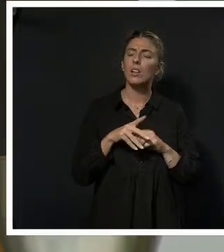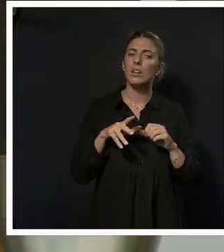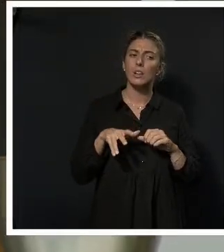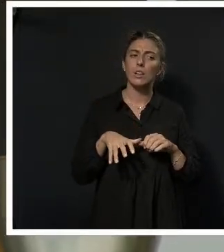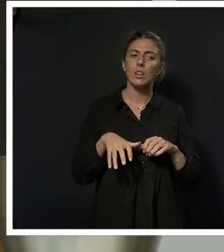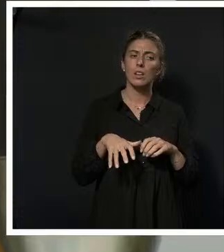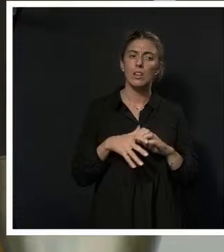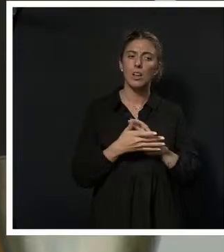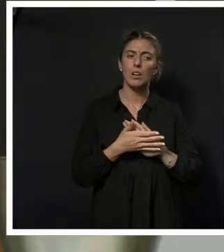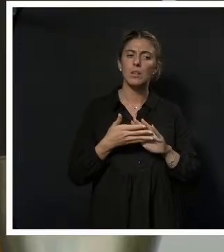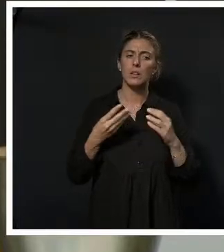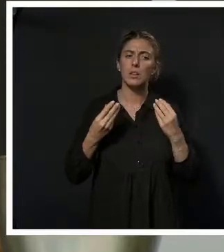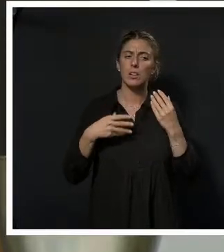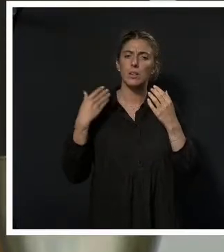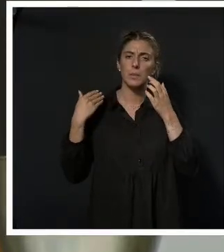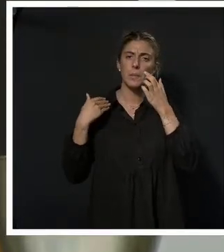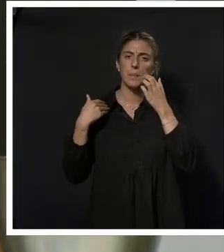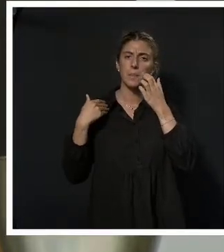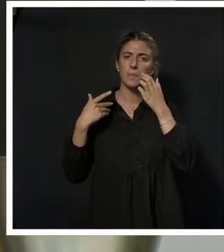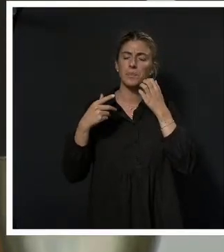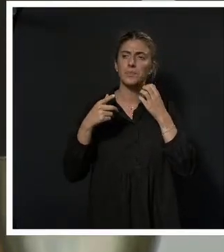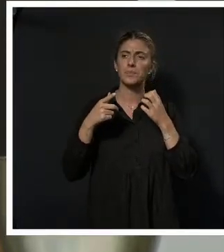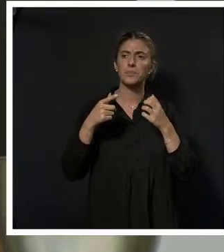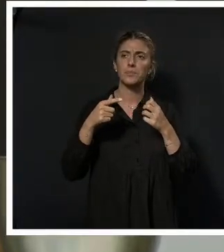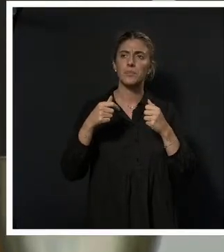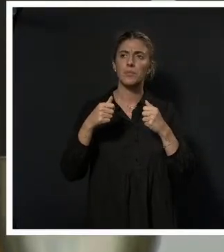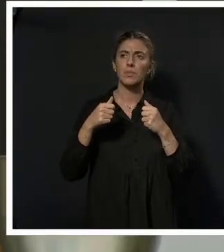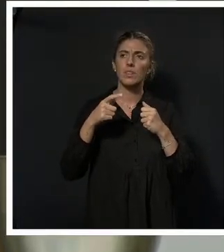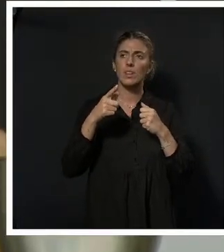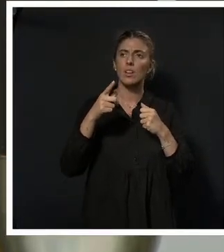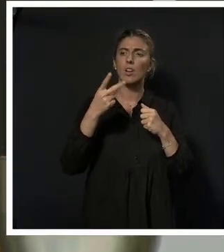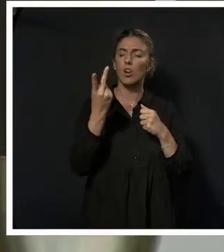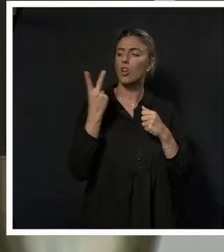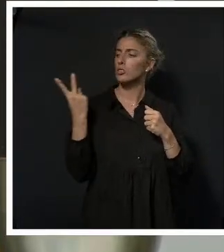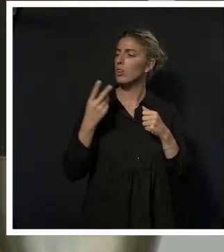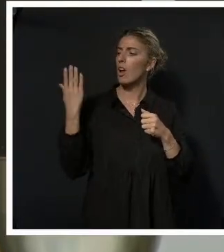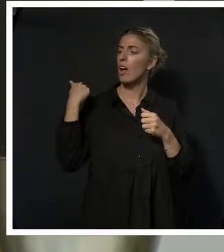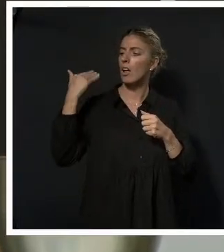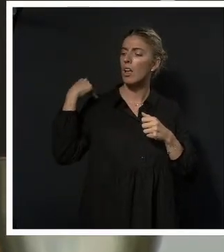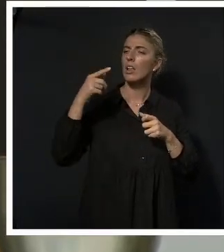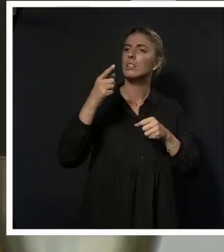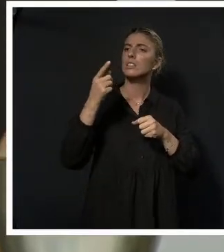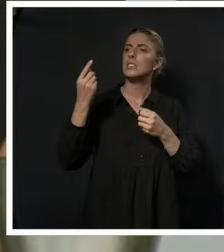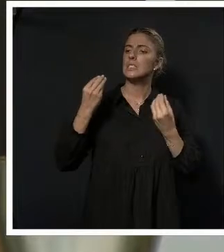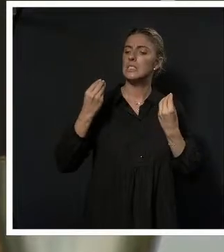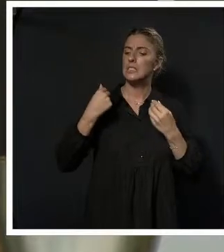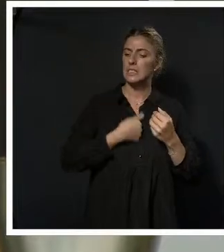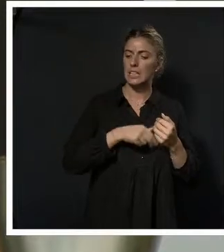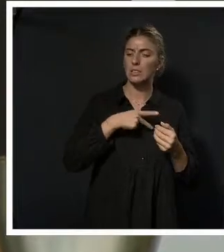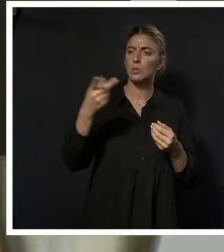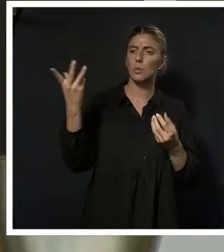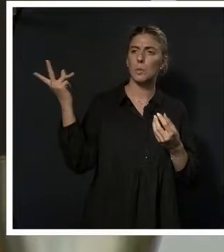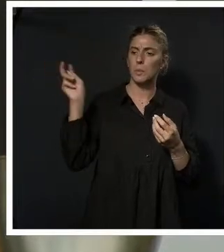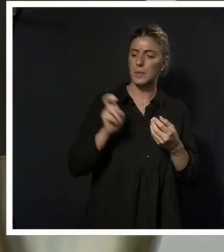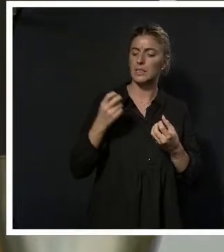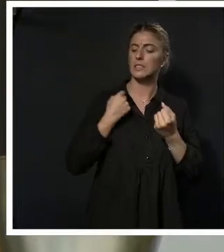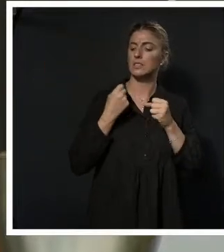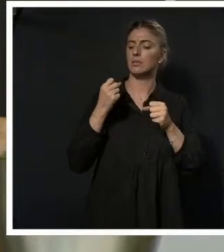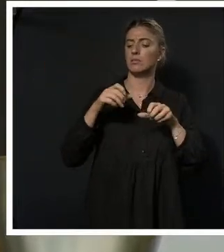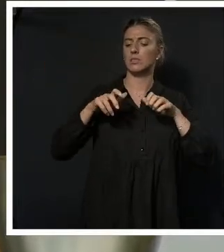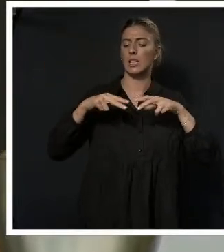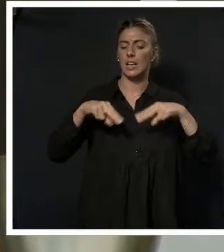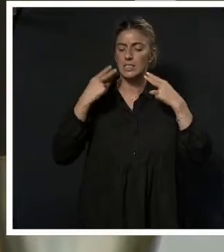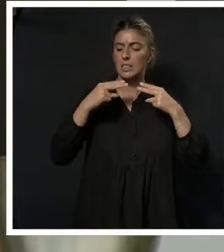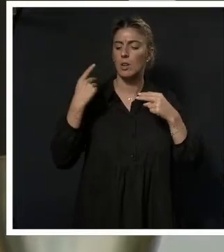muy diferente muy llanta vez no los dos fallanos estábamos en Santiago ti viñas a comer en un restaurante cuando tiñao